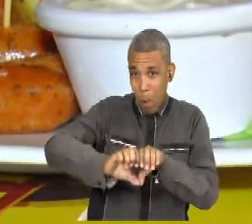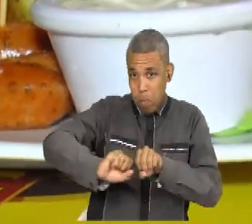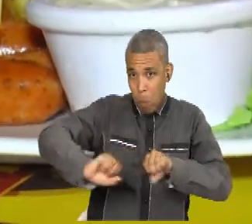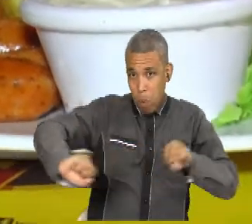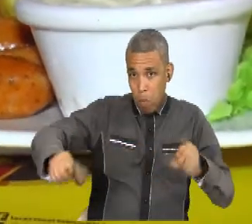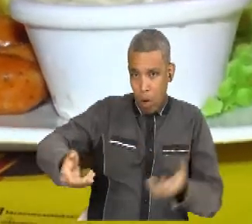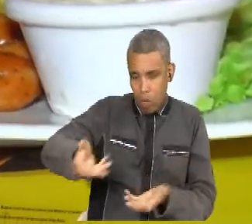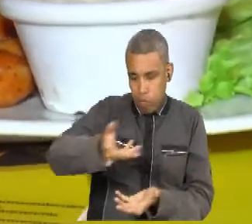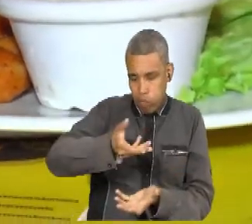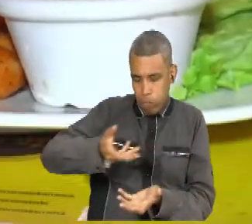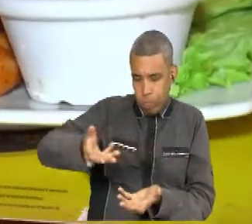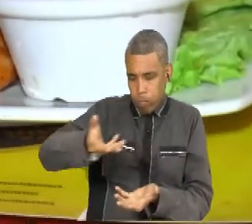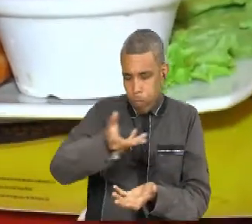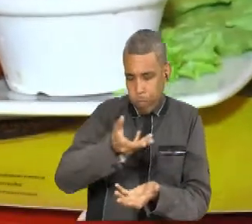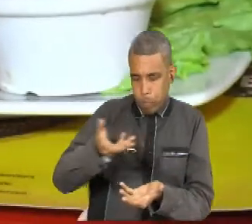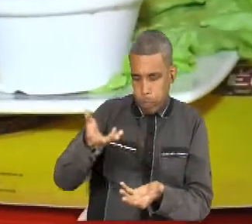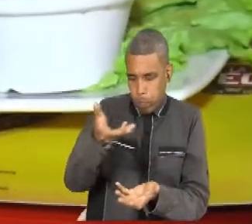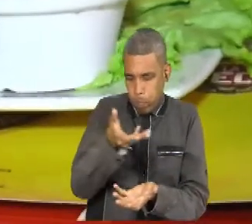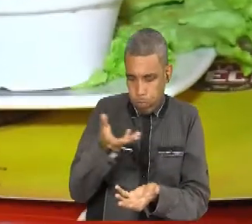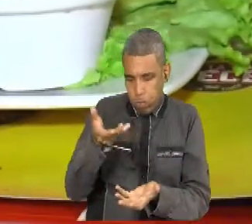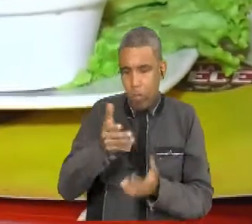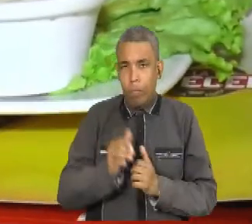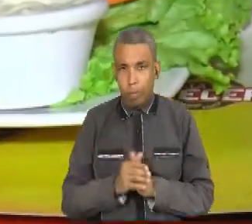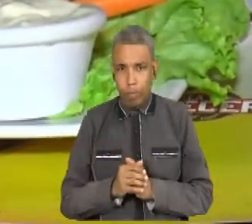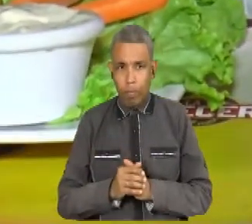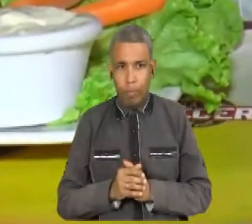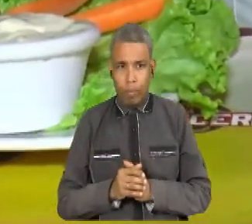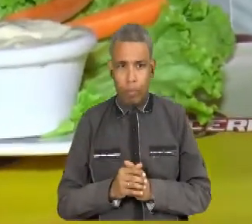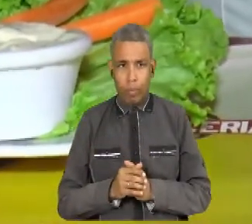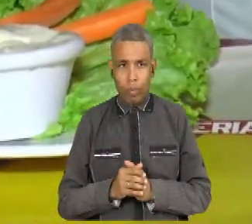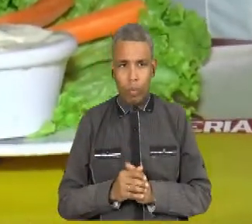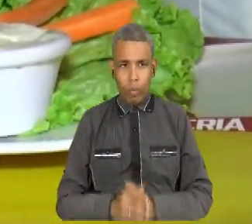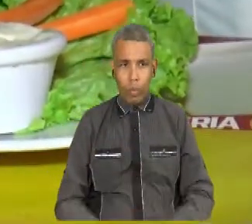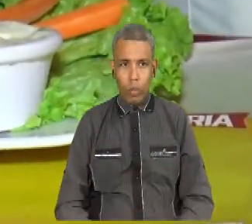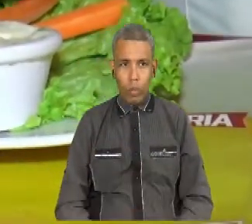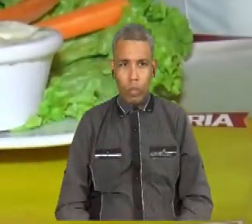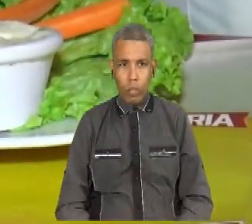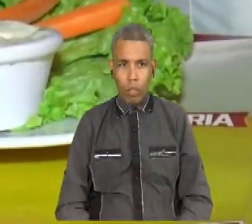toca, se le agregamos. Entonces, aquí podemos soltar un poquito.